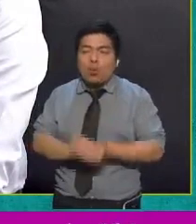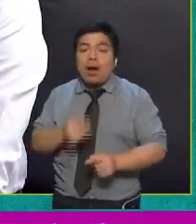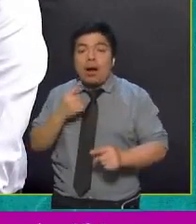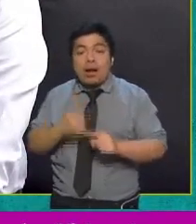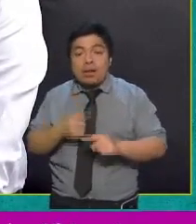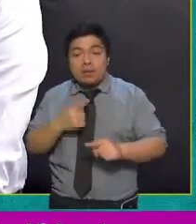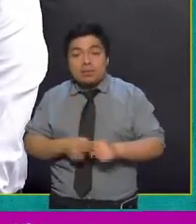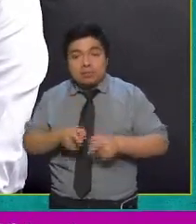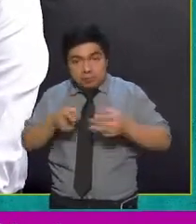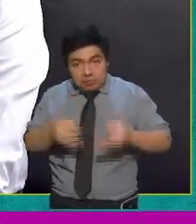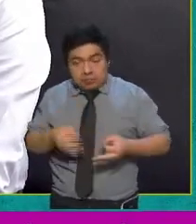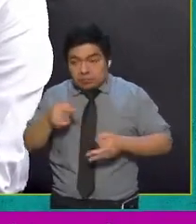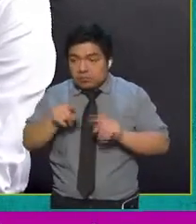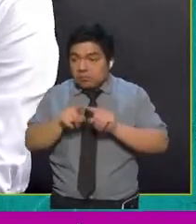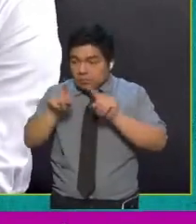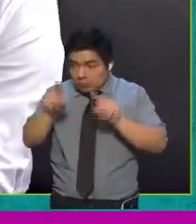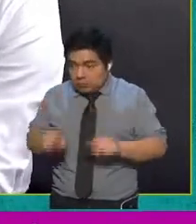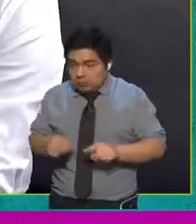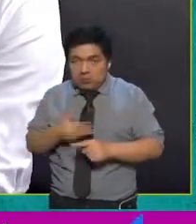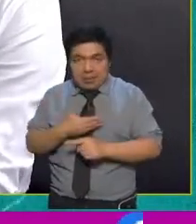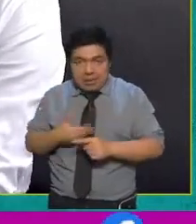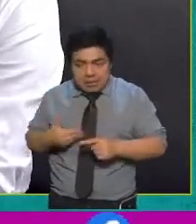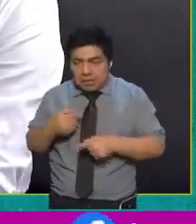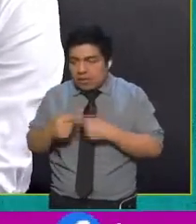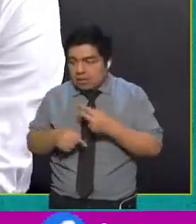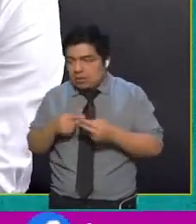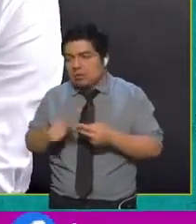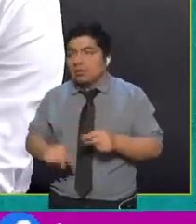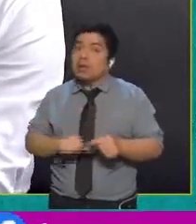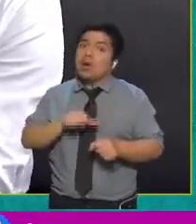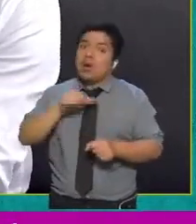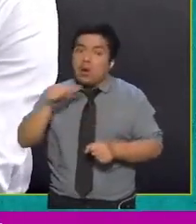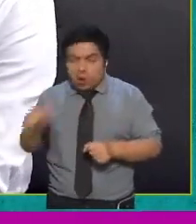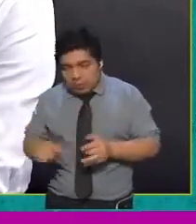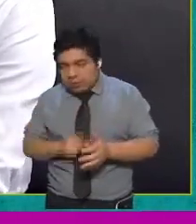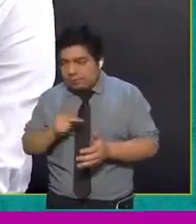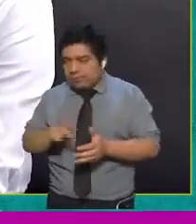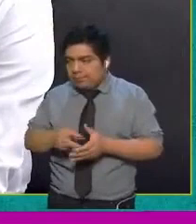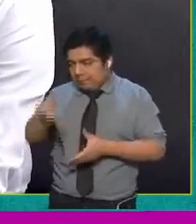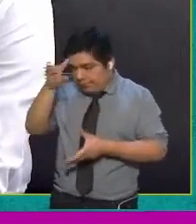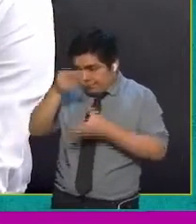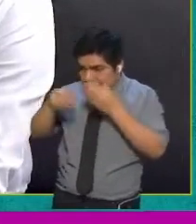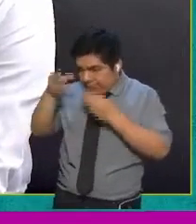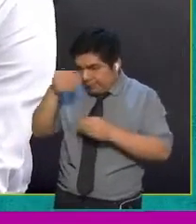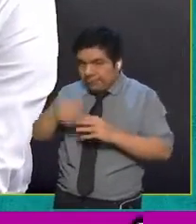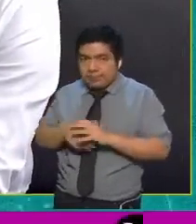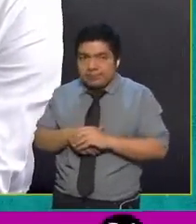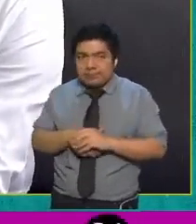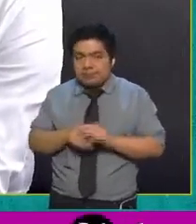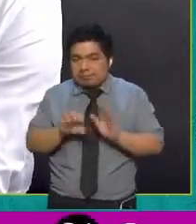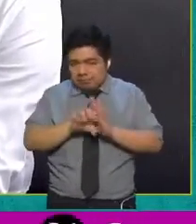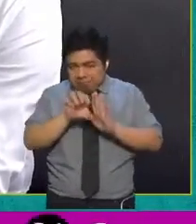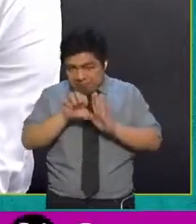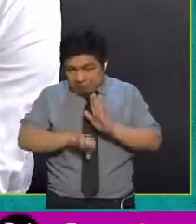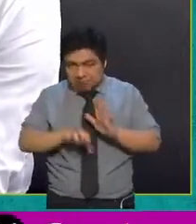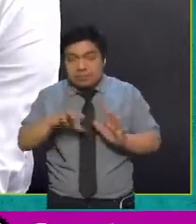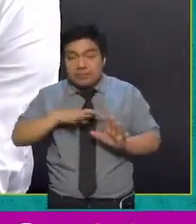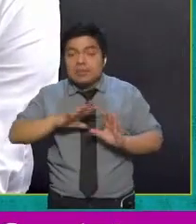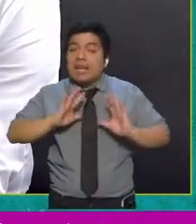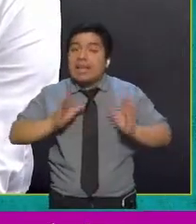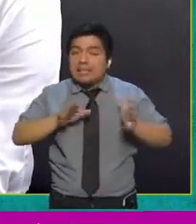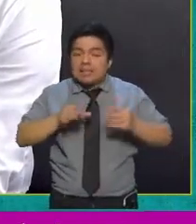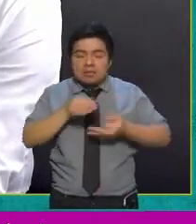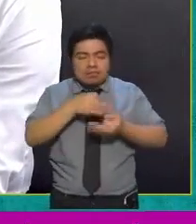ser el que presida la casilla y tiene que tomar otra Hay que tienen que una vez de que ya se tienen la capacitación